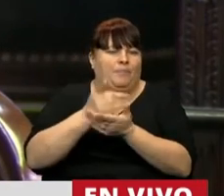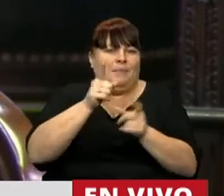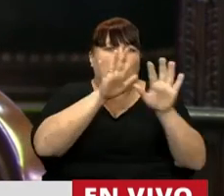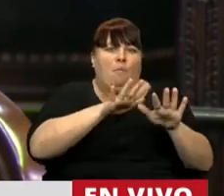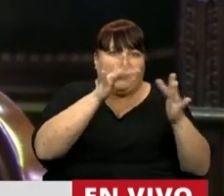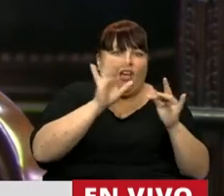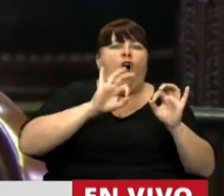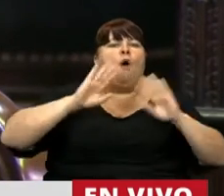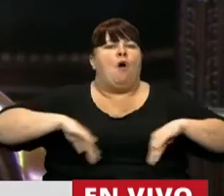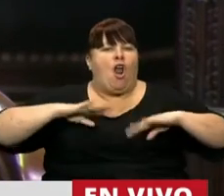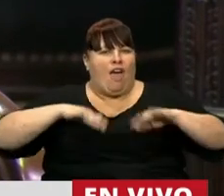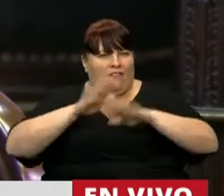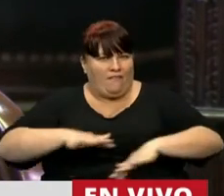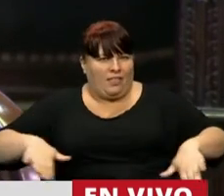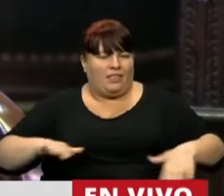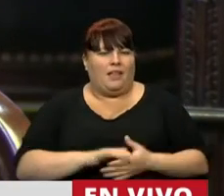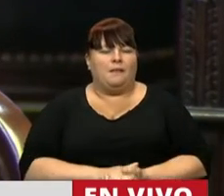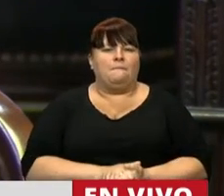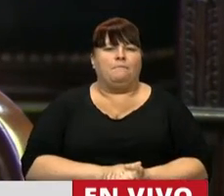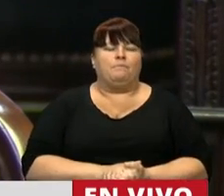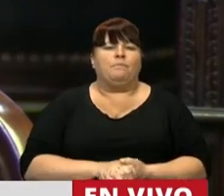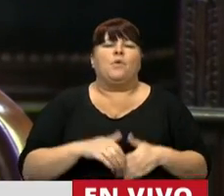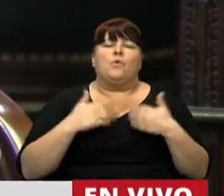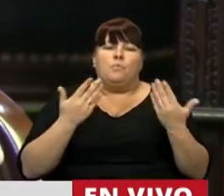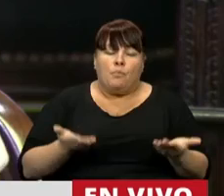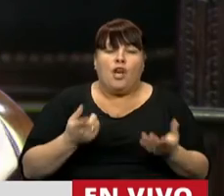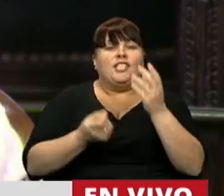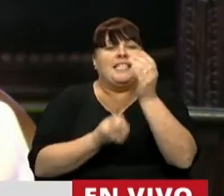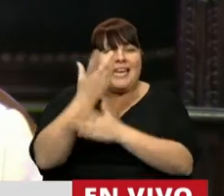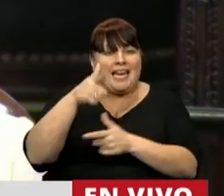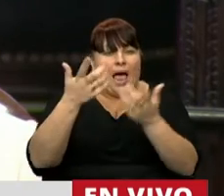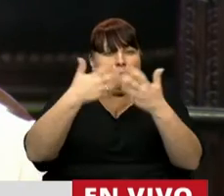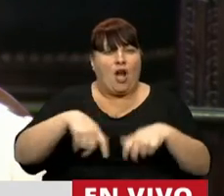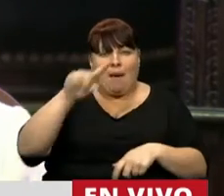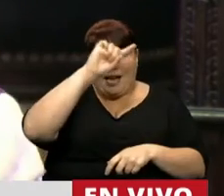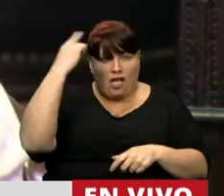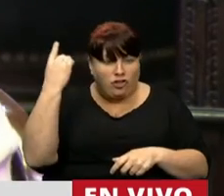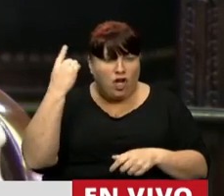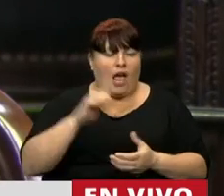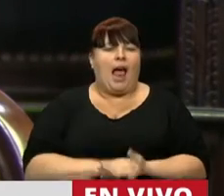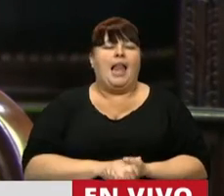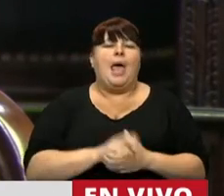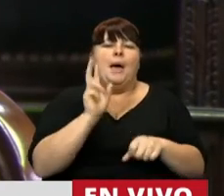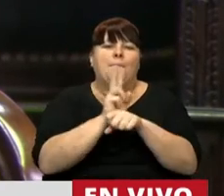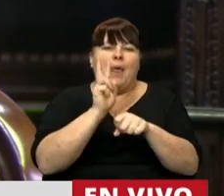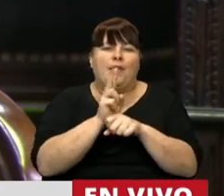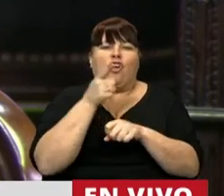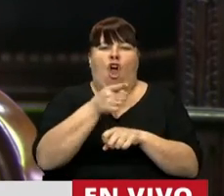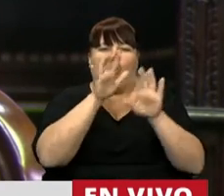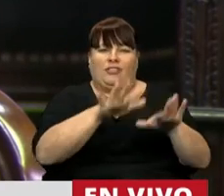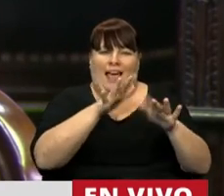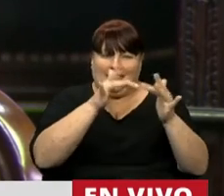o como la pornografía infantil. Por eso, con la creación de este Programa Nacional de Prevención del